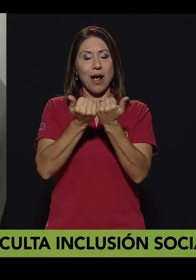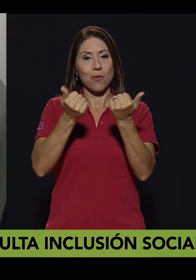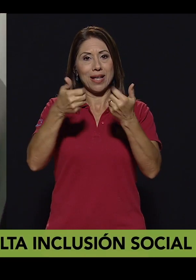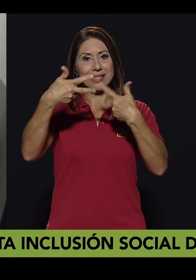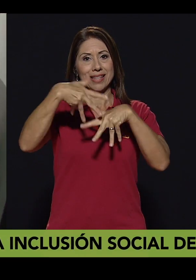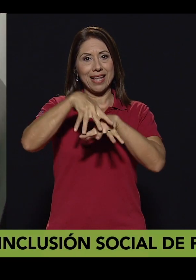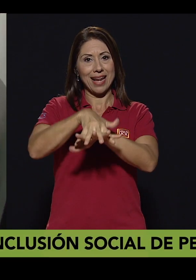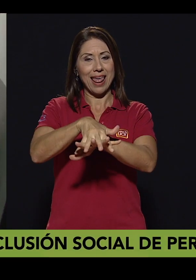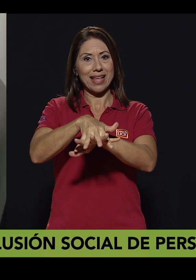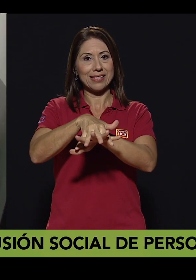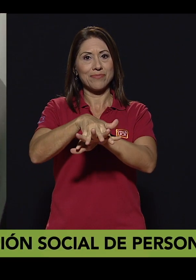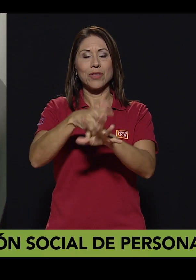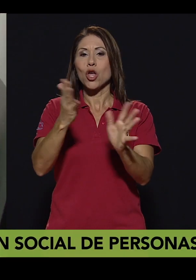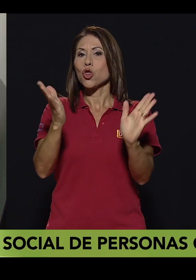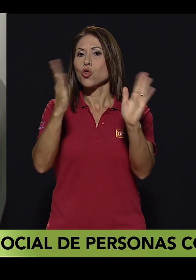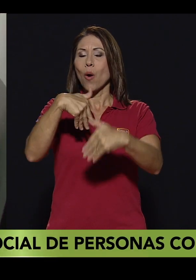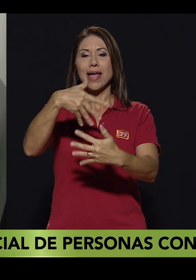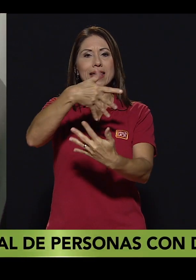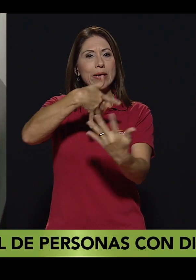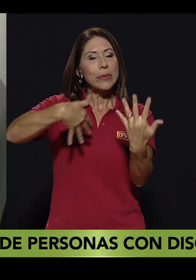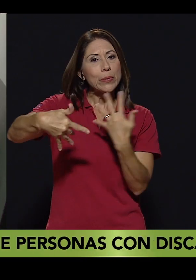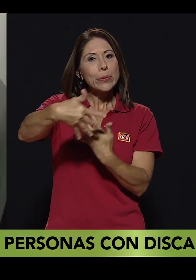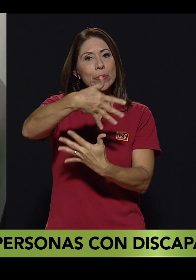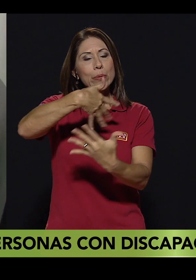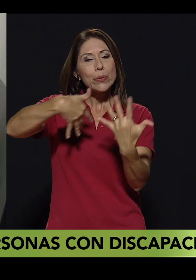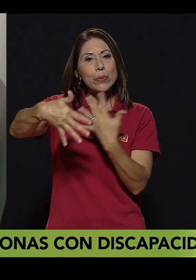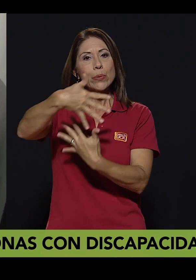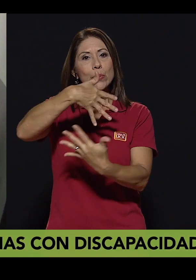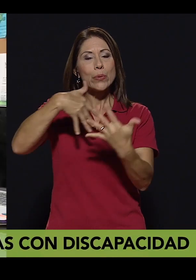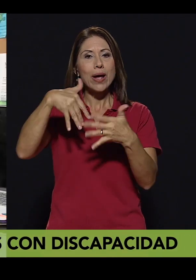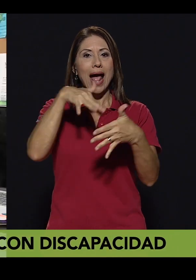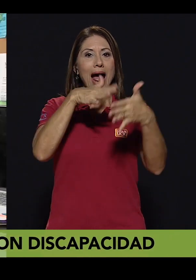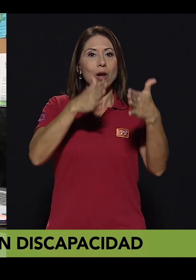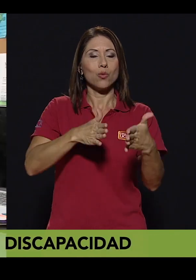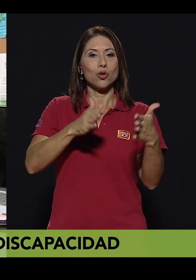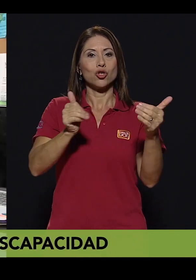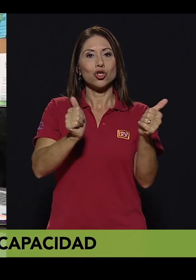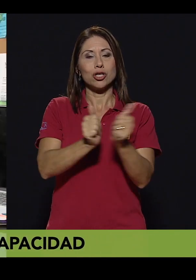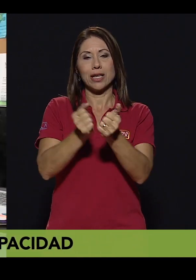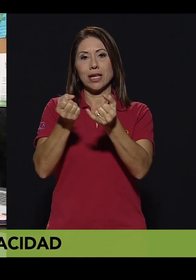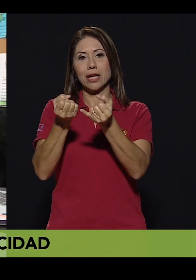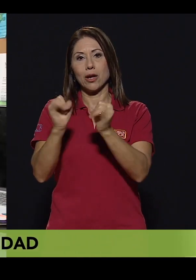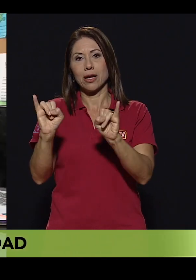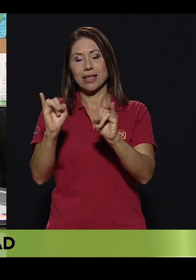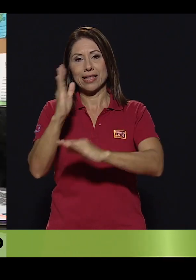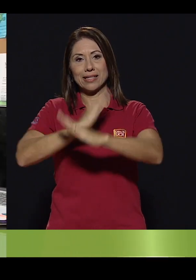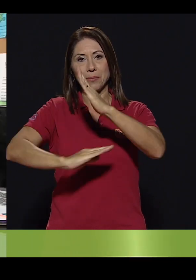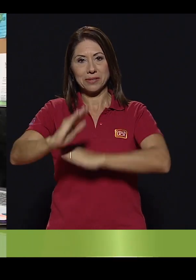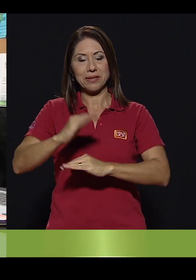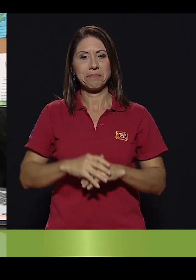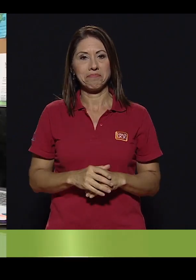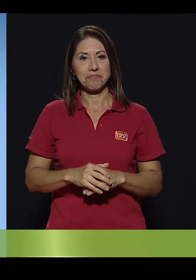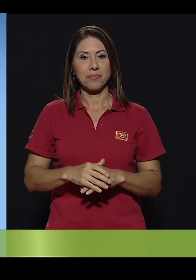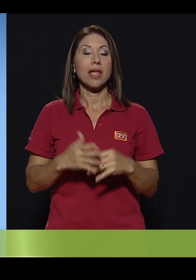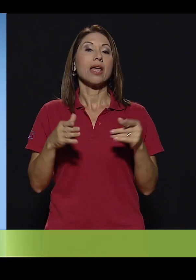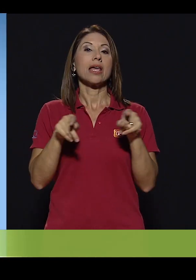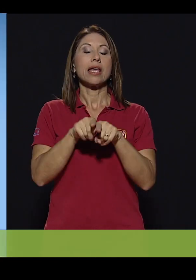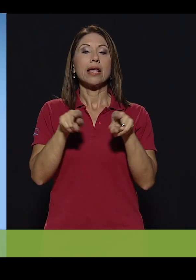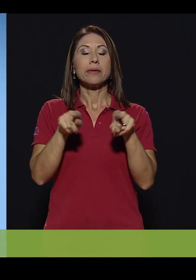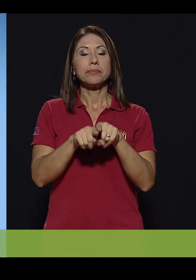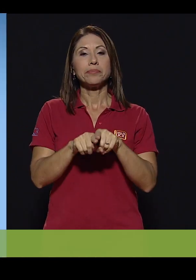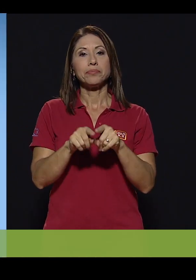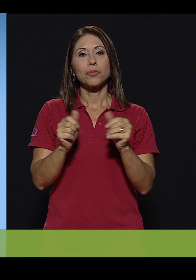aulas integradas que existe no hay una interacción entre los alumnos sin discapacidad y los alumnos con discapacidad y